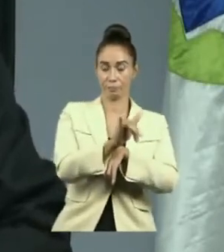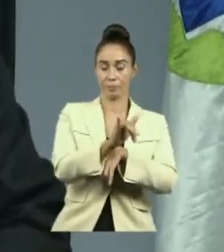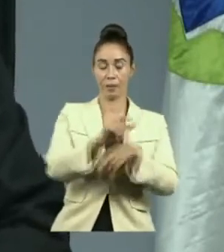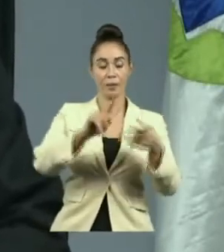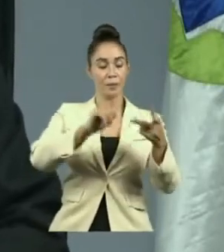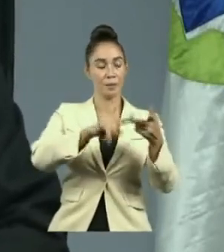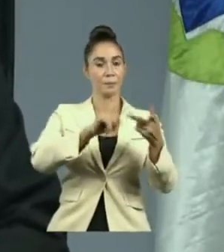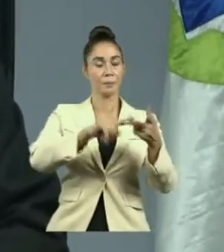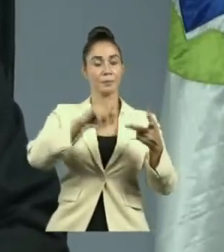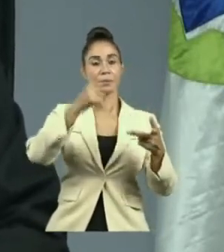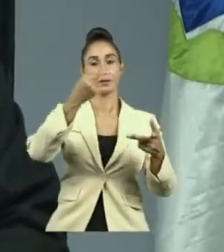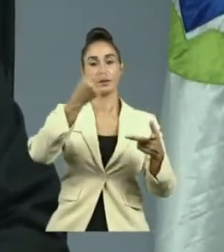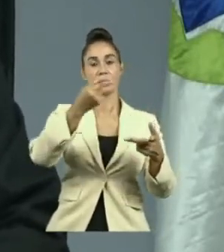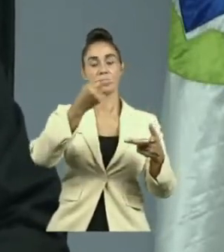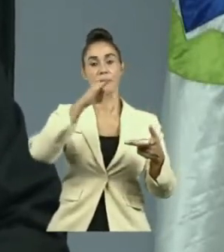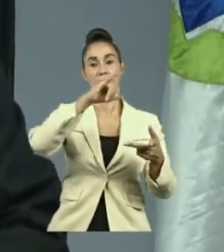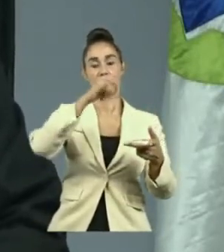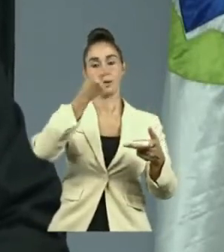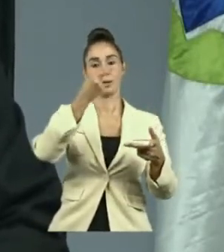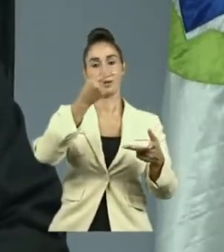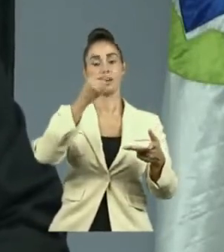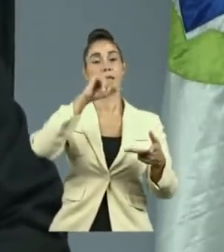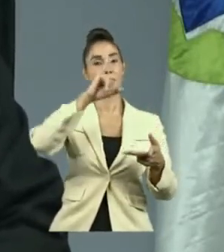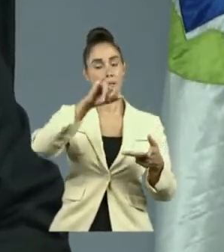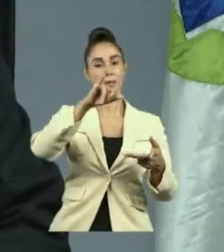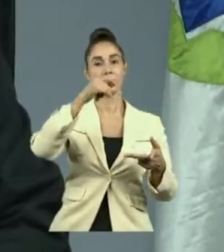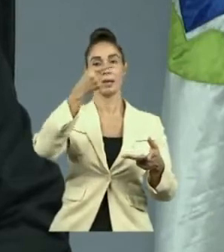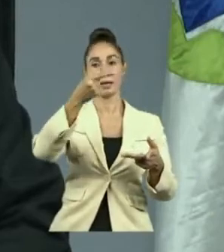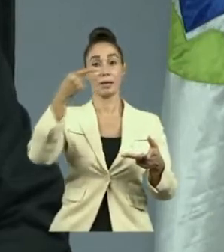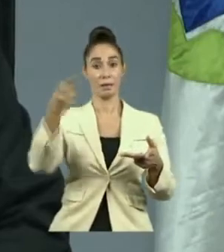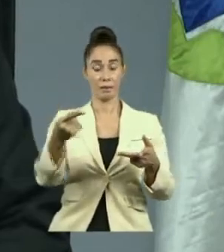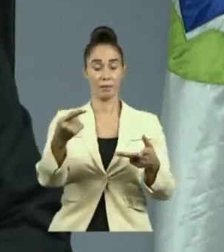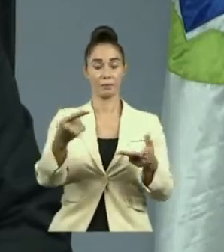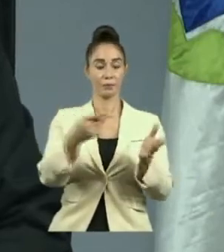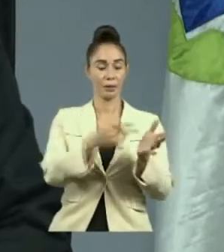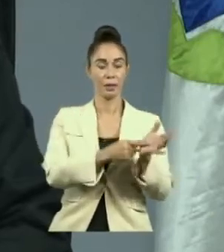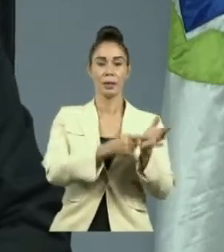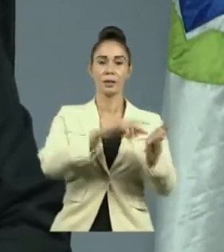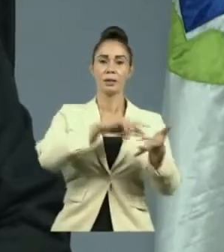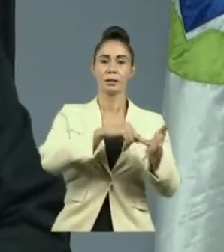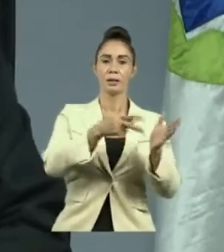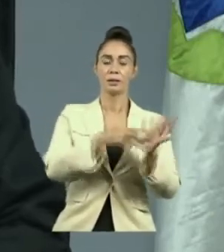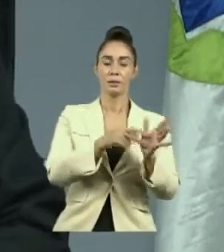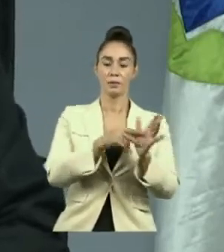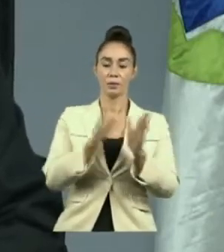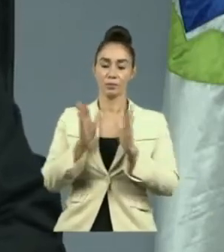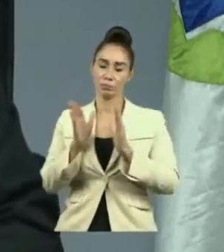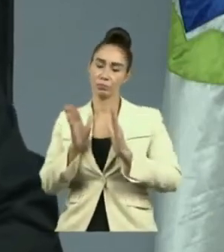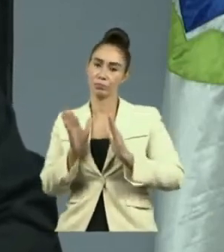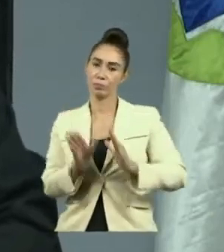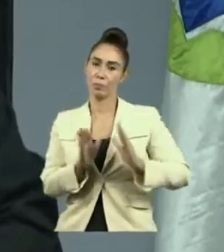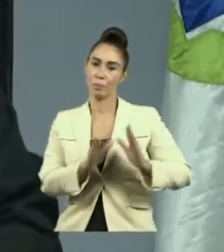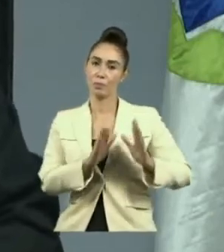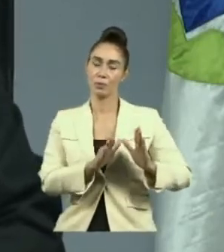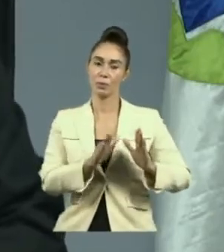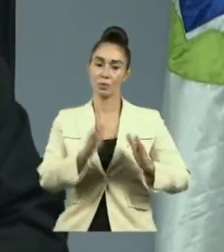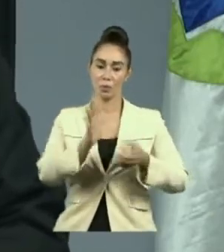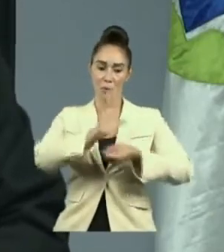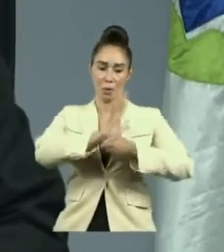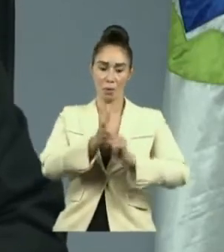en los casos de las y gm de perdón de la ing lo que expresa es un proceso que ya ha pasado